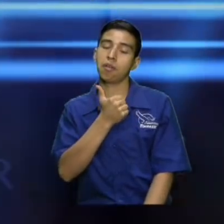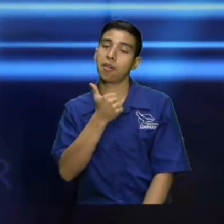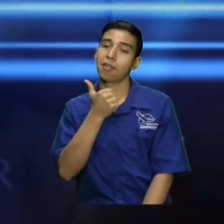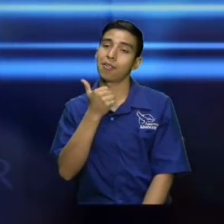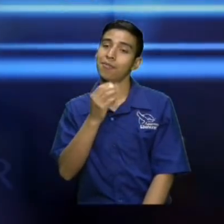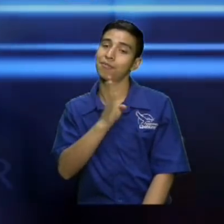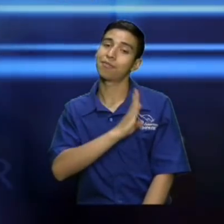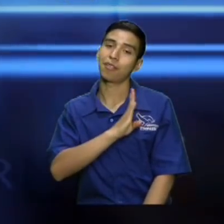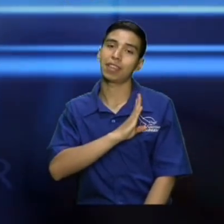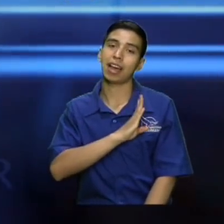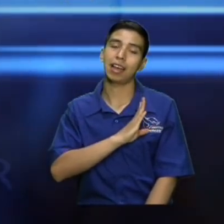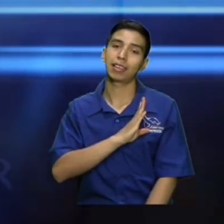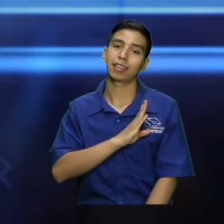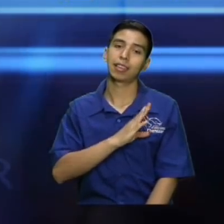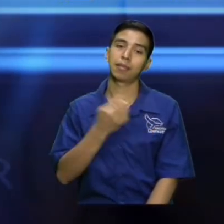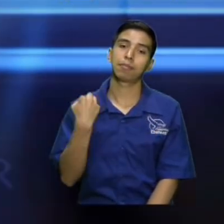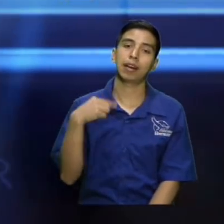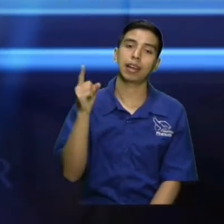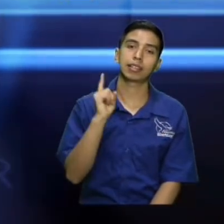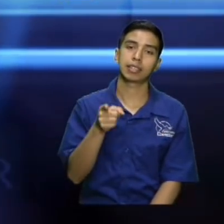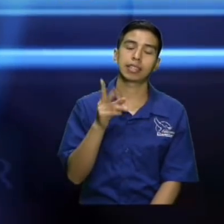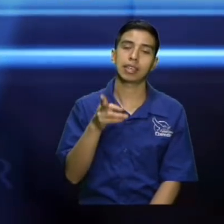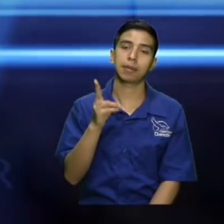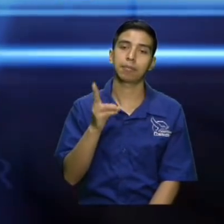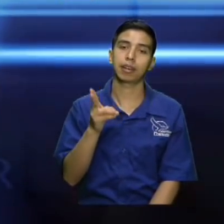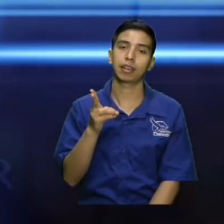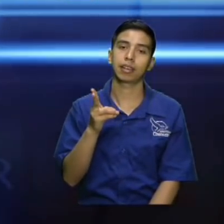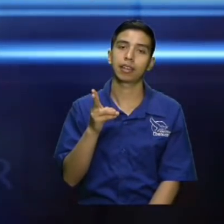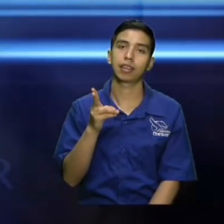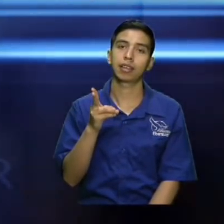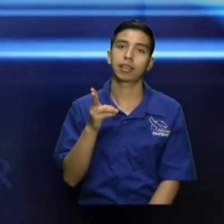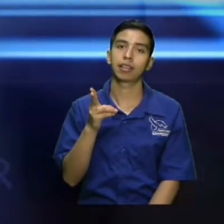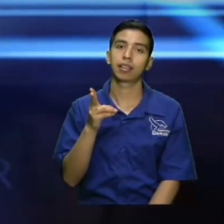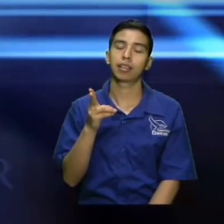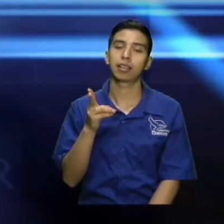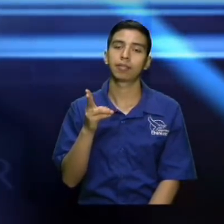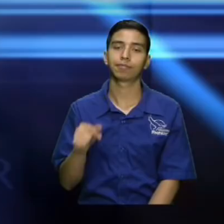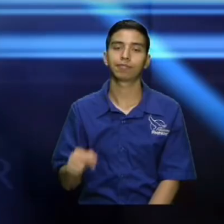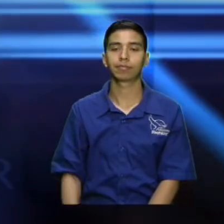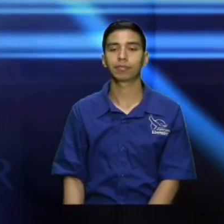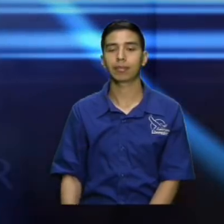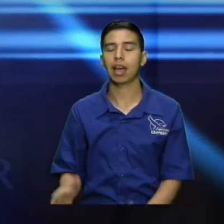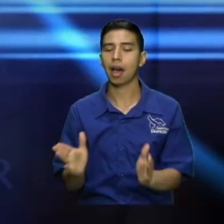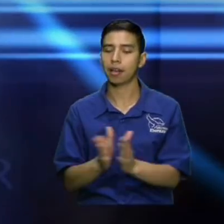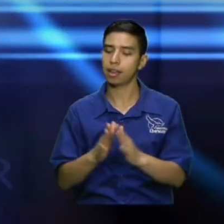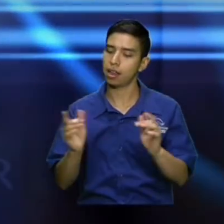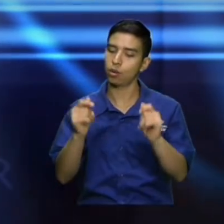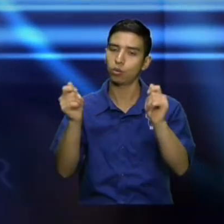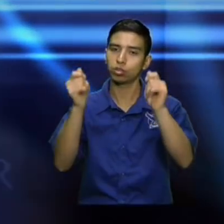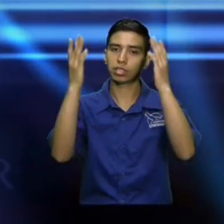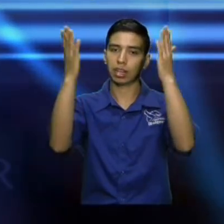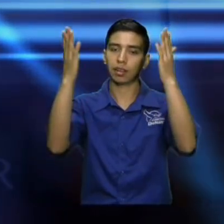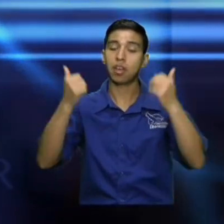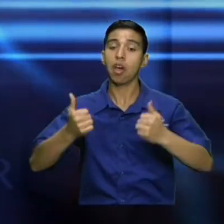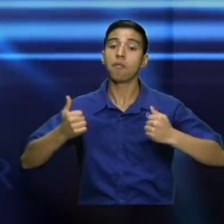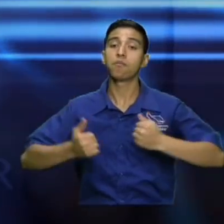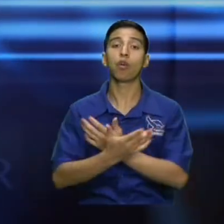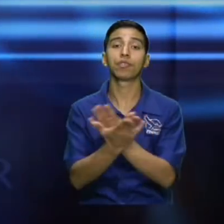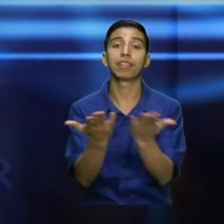¿Cuántos quieren ser amados así? Para siempre, hermano. Aleluya. Yo sé que